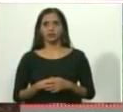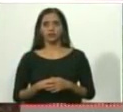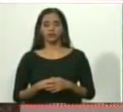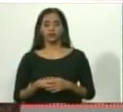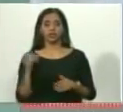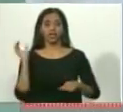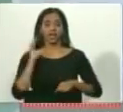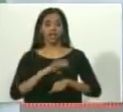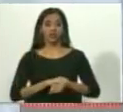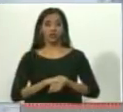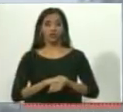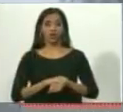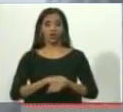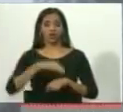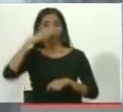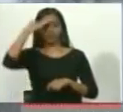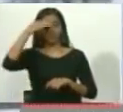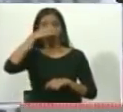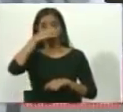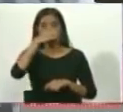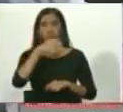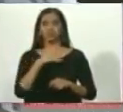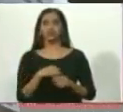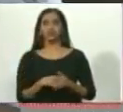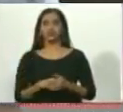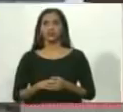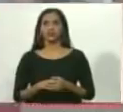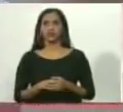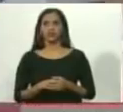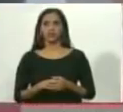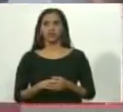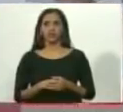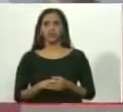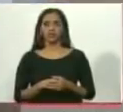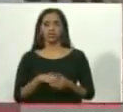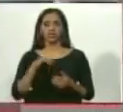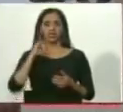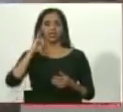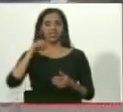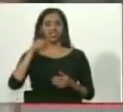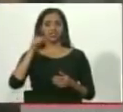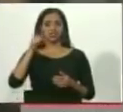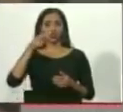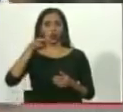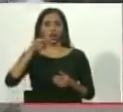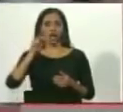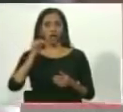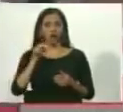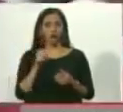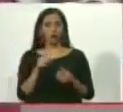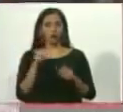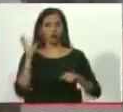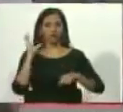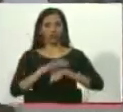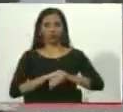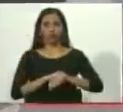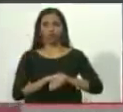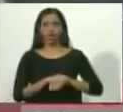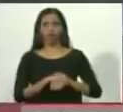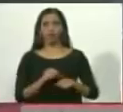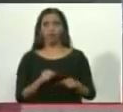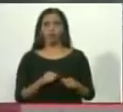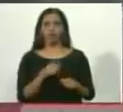Capturados paramilitares Gerson Gregorio Rosario Aquino y John Jairo Durán Contreras. Este pájaro que está